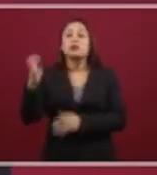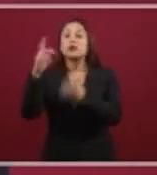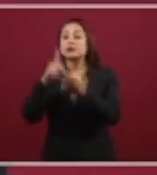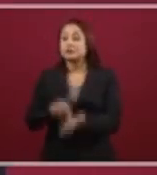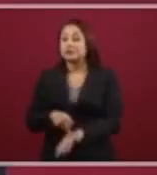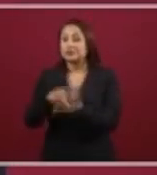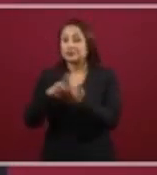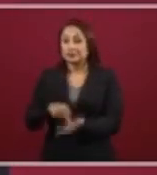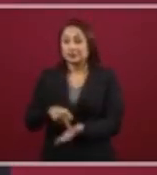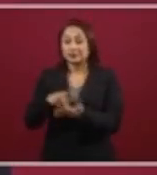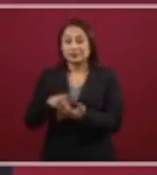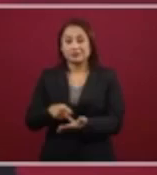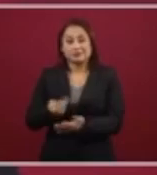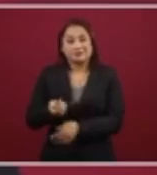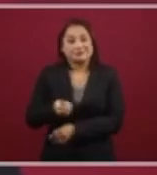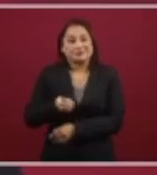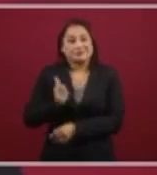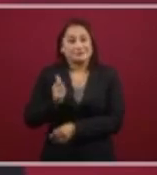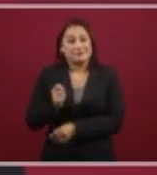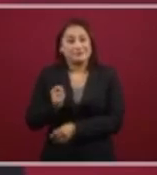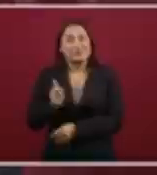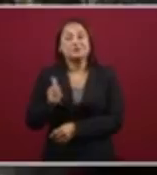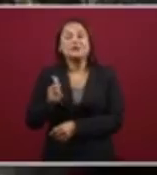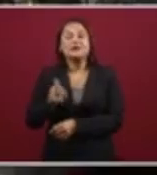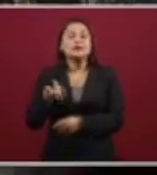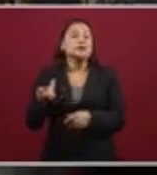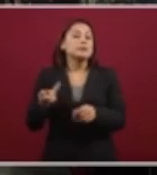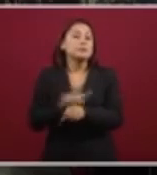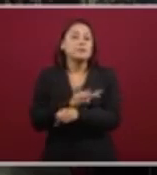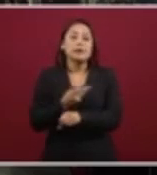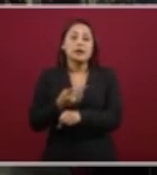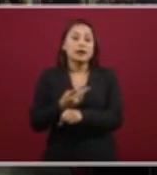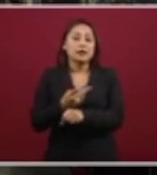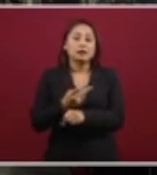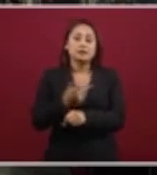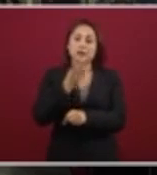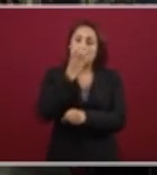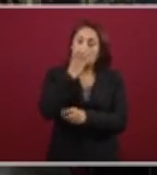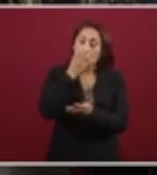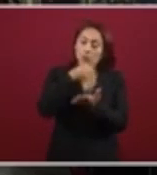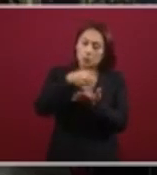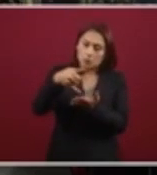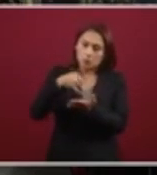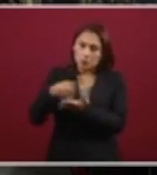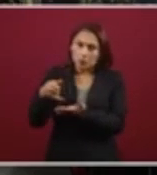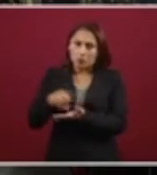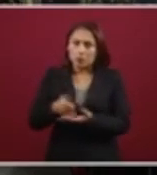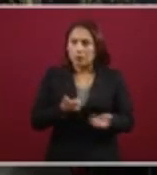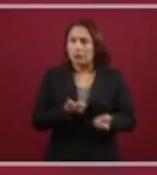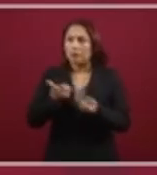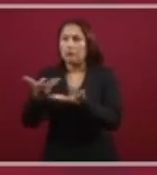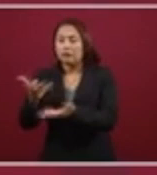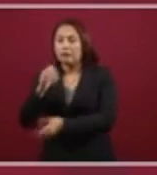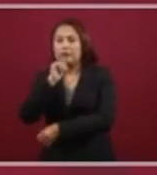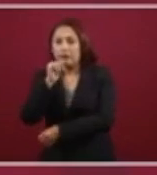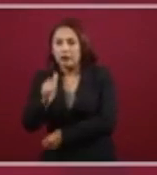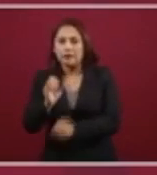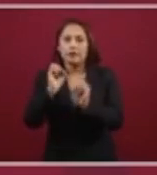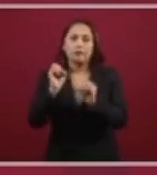modo que claramente el fertilizante o no estaba llegando o no era el fertilizante adecuado o llegaba a